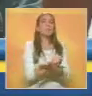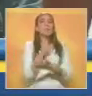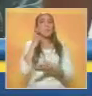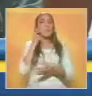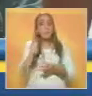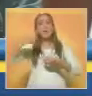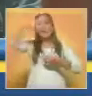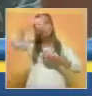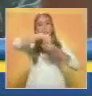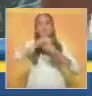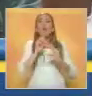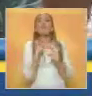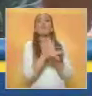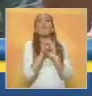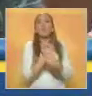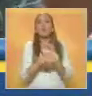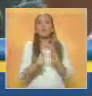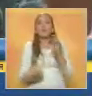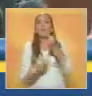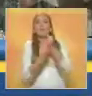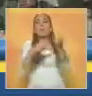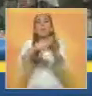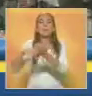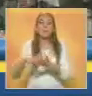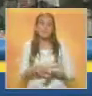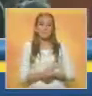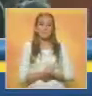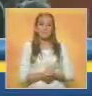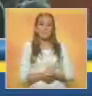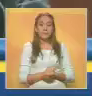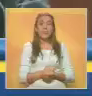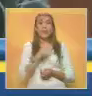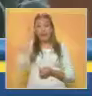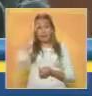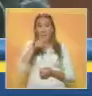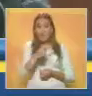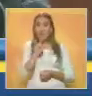engrosar este fondo. Cabello dijo que el instrumento jurídico fue